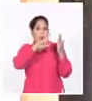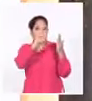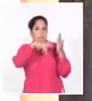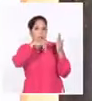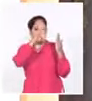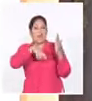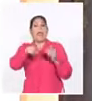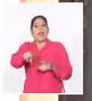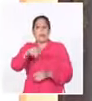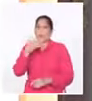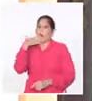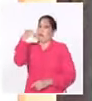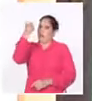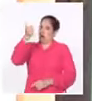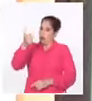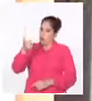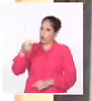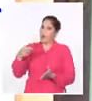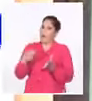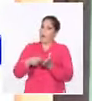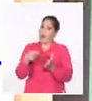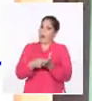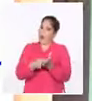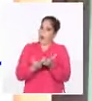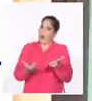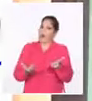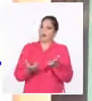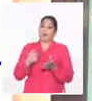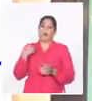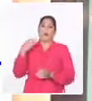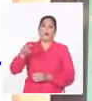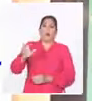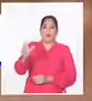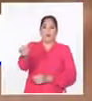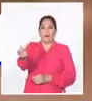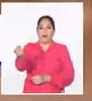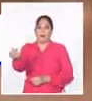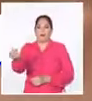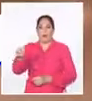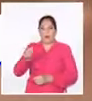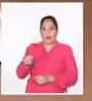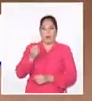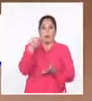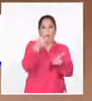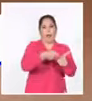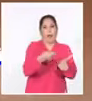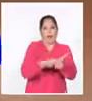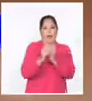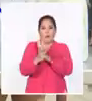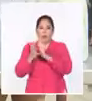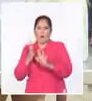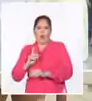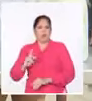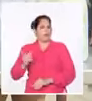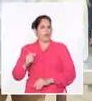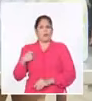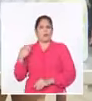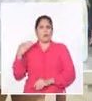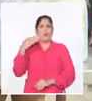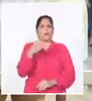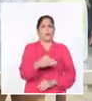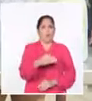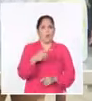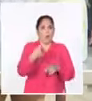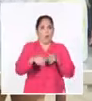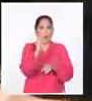es una posibilidad buena ahora, pagar por transferencia, porque me evito de ir al cajero, de sacar el dinero, porque las colas y todo. Entonces yo llego aquí, compro mi